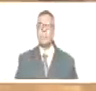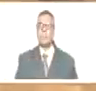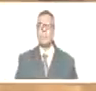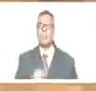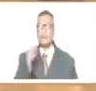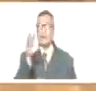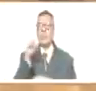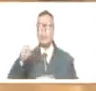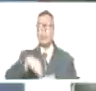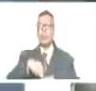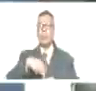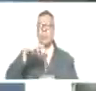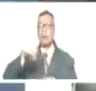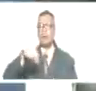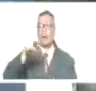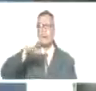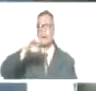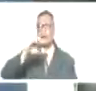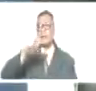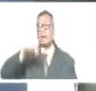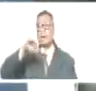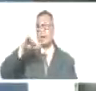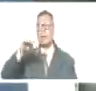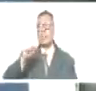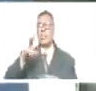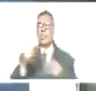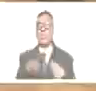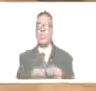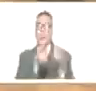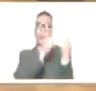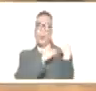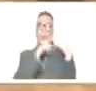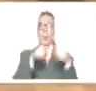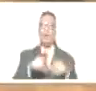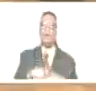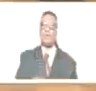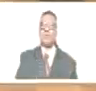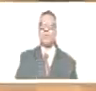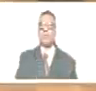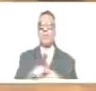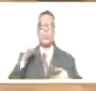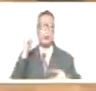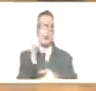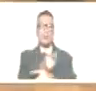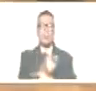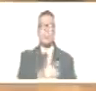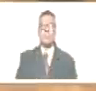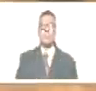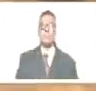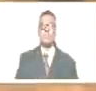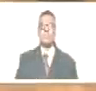Narnia y se establecieron responsabilidades directas